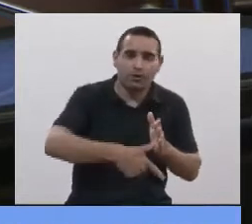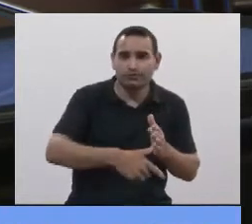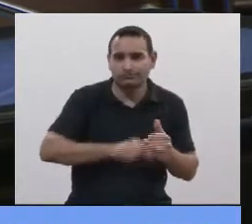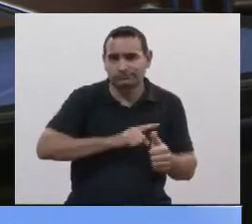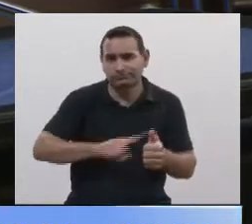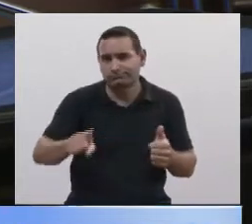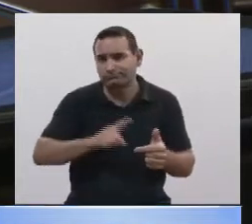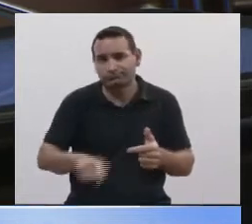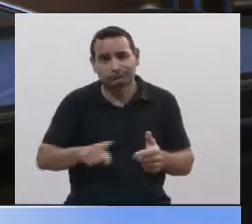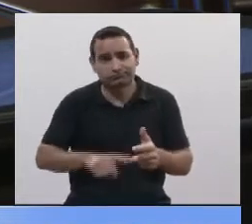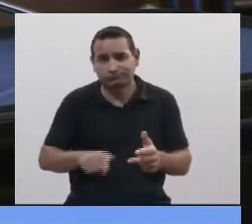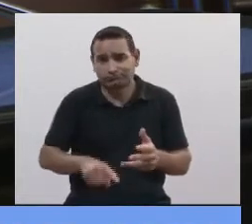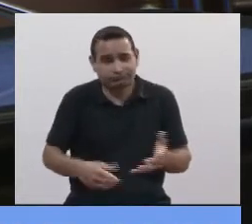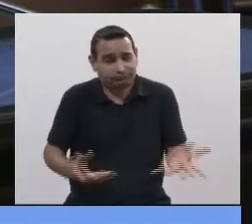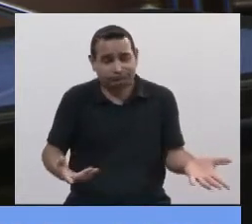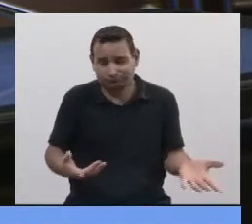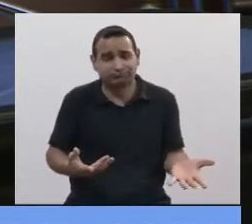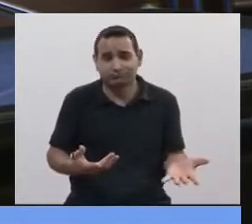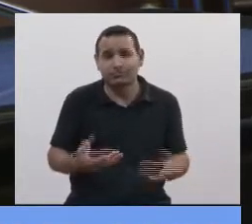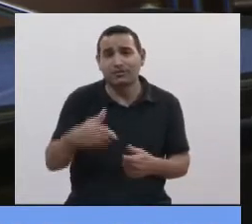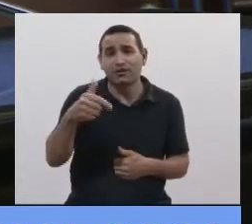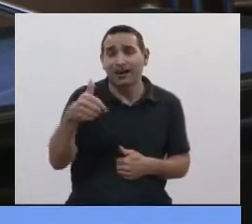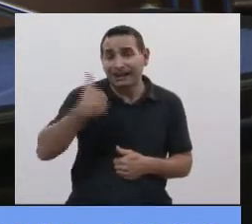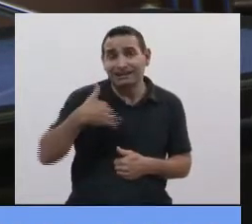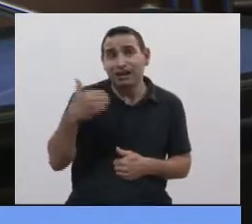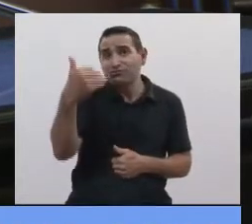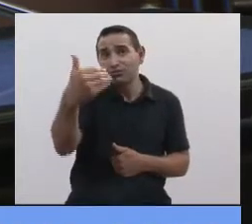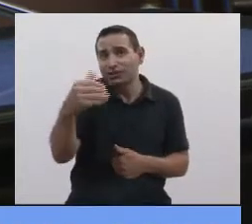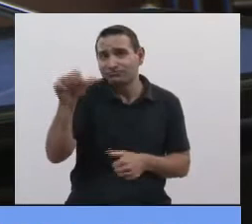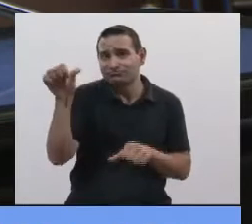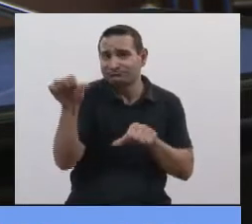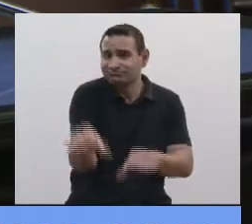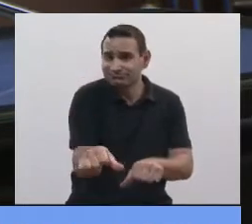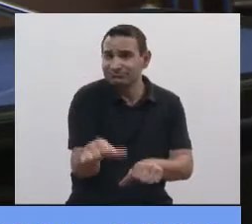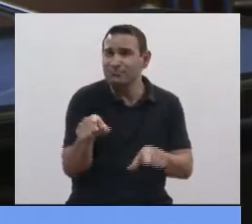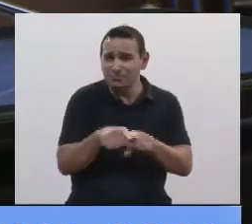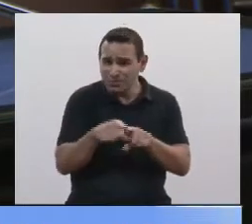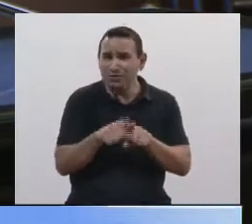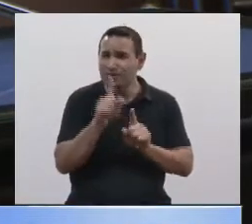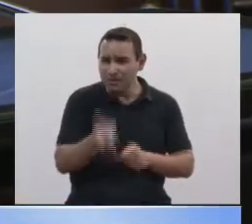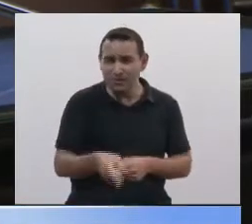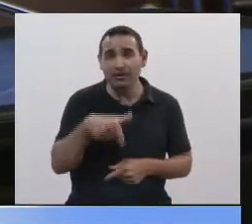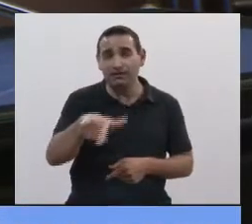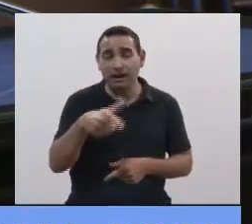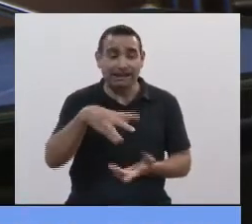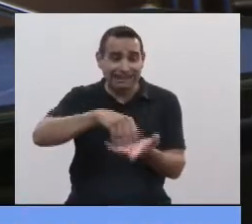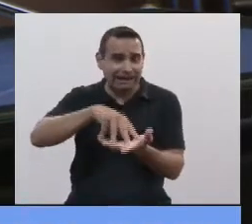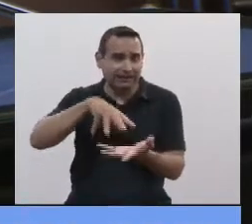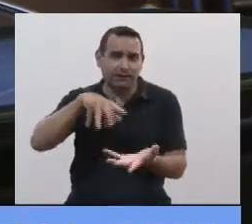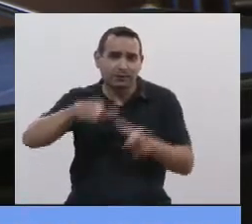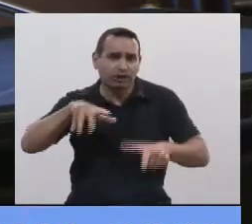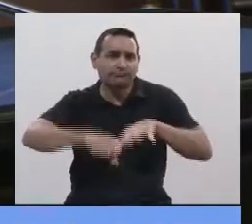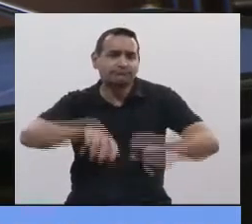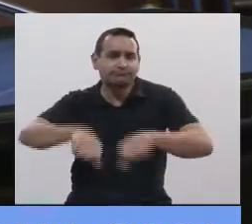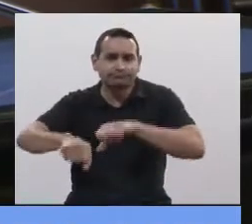cosas que alteran el futuro del país, como también lo dije, todo lo que son las amenazas de ocupación de tierra,